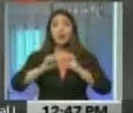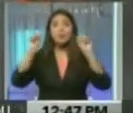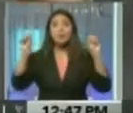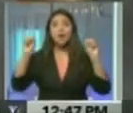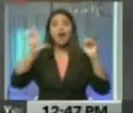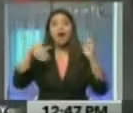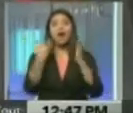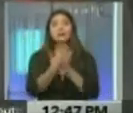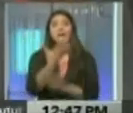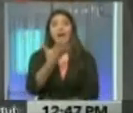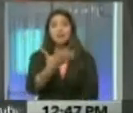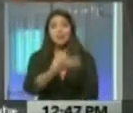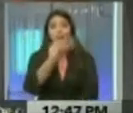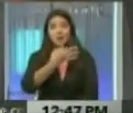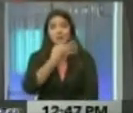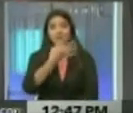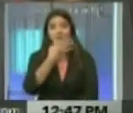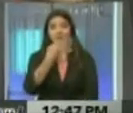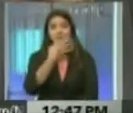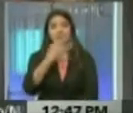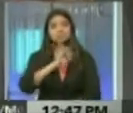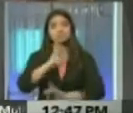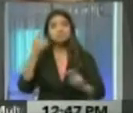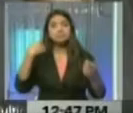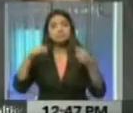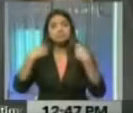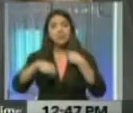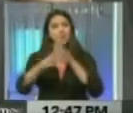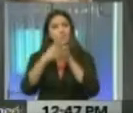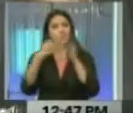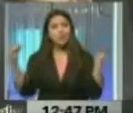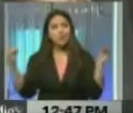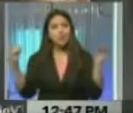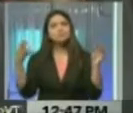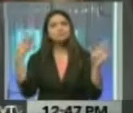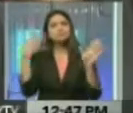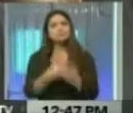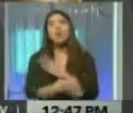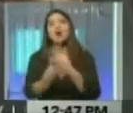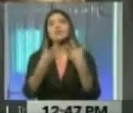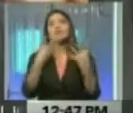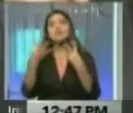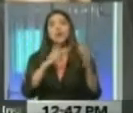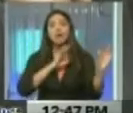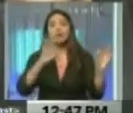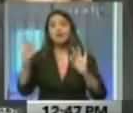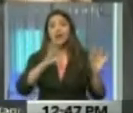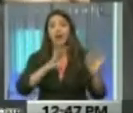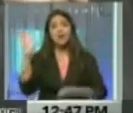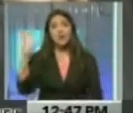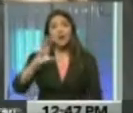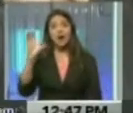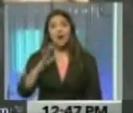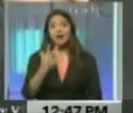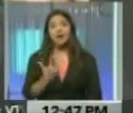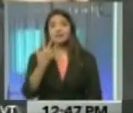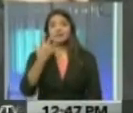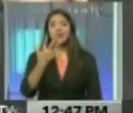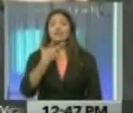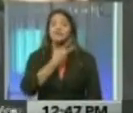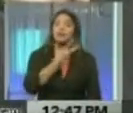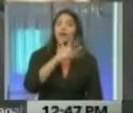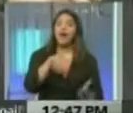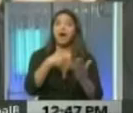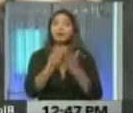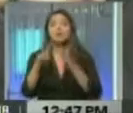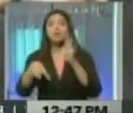hasta las 5 de la tarde, se van a estar vendiendo las entradas de cara a lo que será el Festival de Teatro de Caracas en su quinta edición, del 3 al